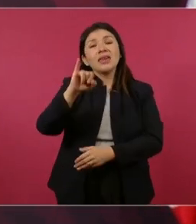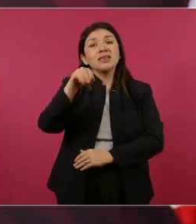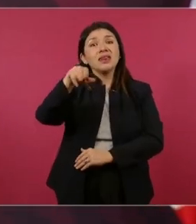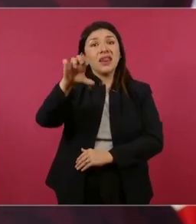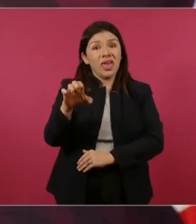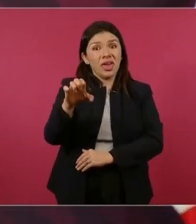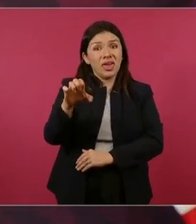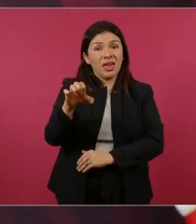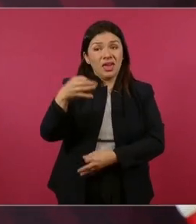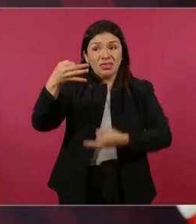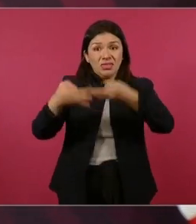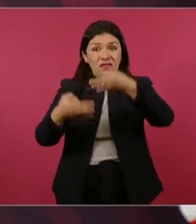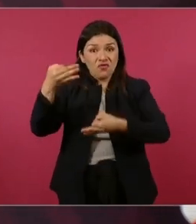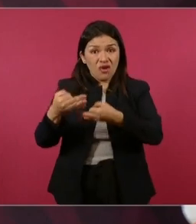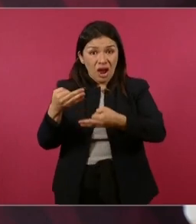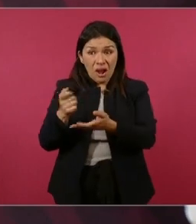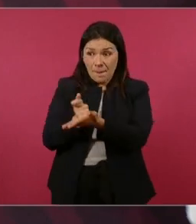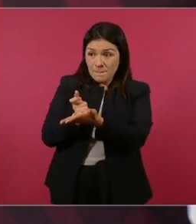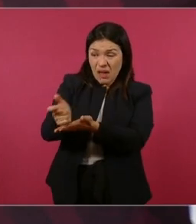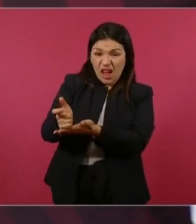INE, al tribunal,